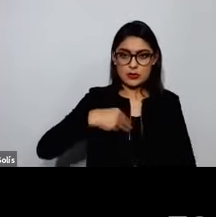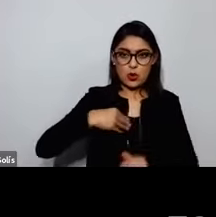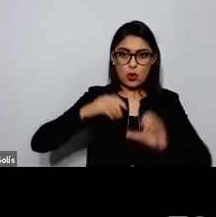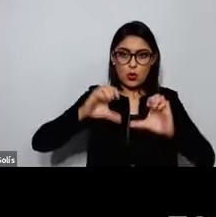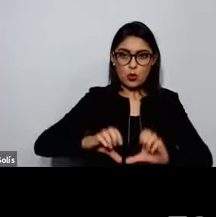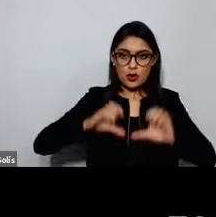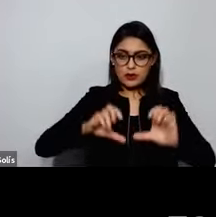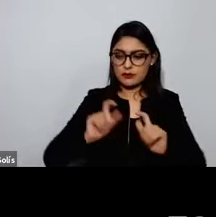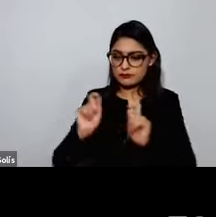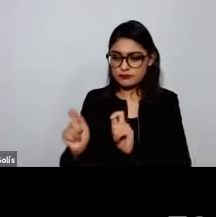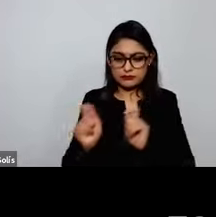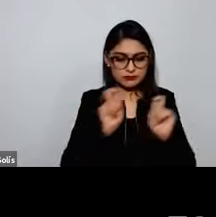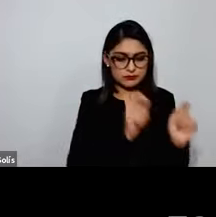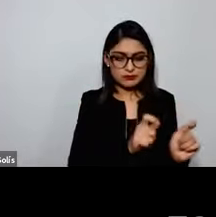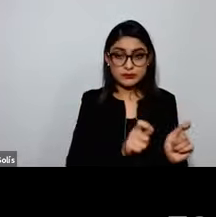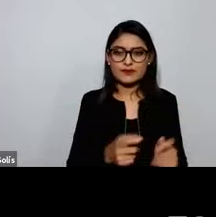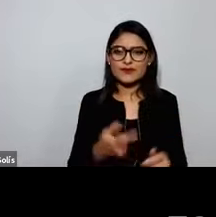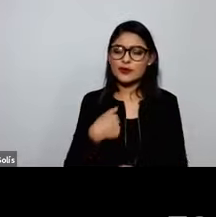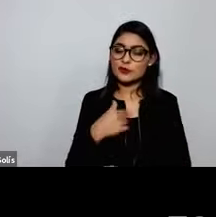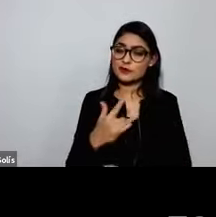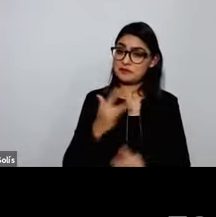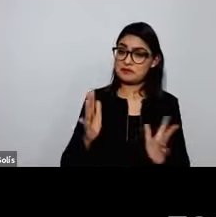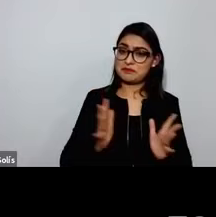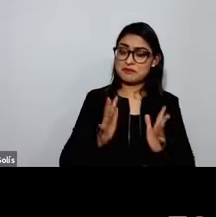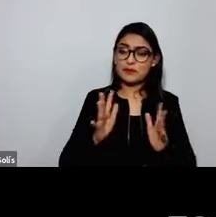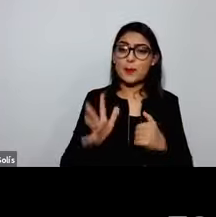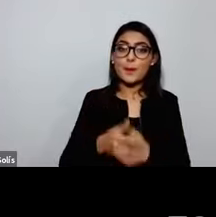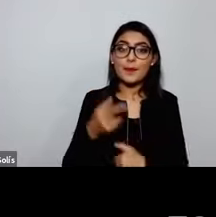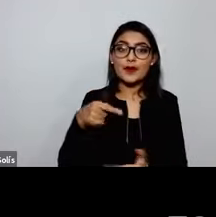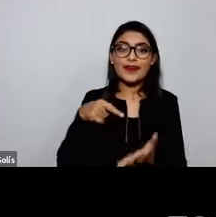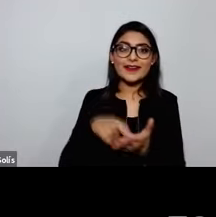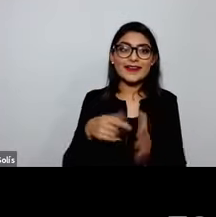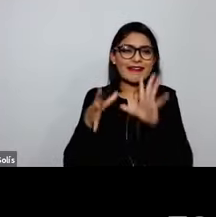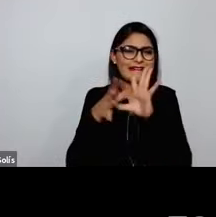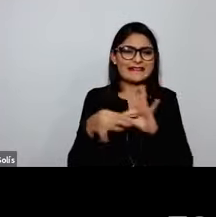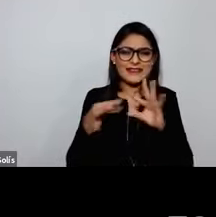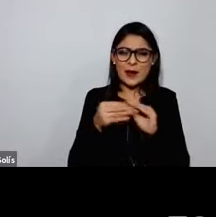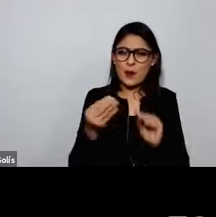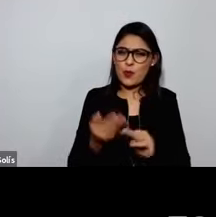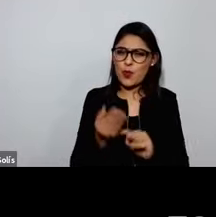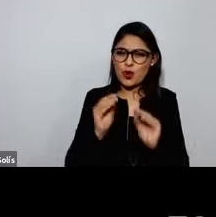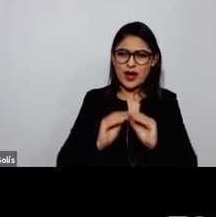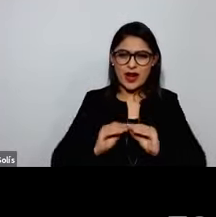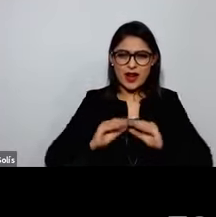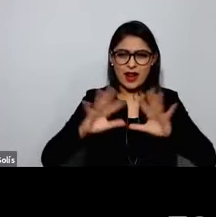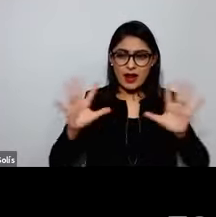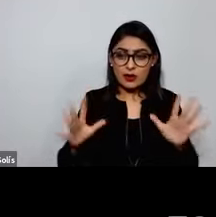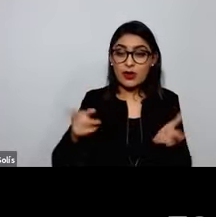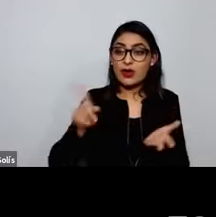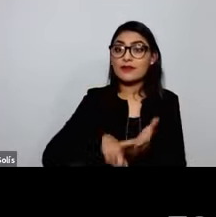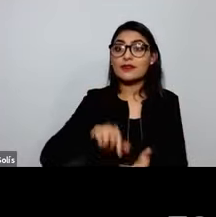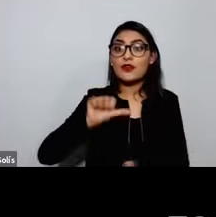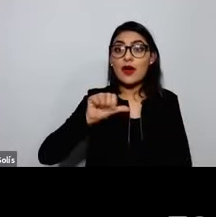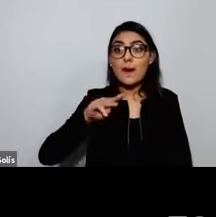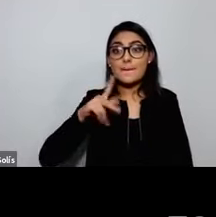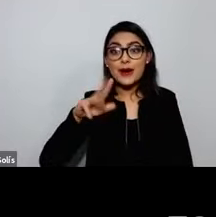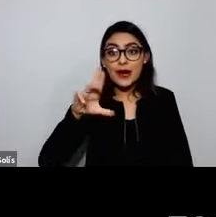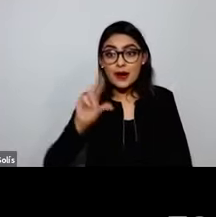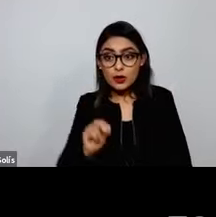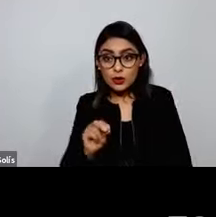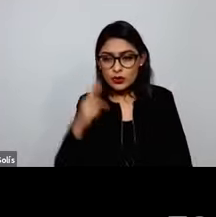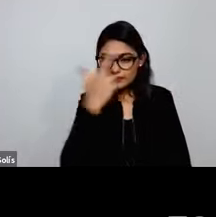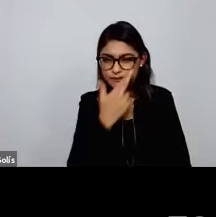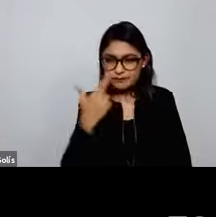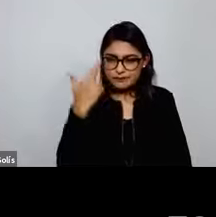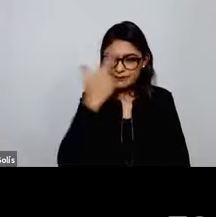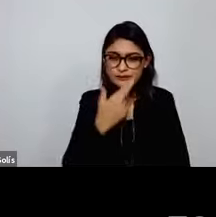esta niña. Lo que me llama la atención es la forma tan pedagógica en la que en este amparo en revisión la Corte deja muchos